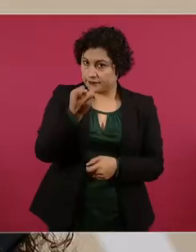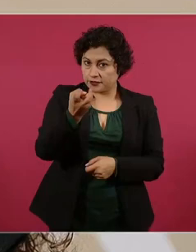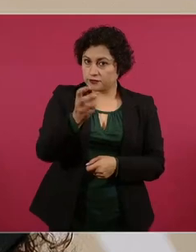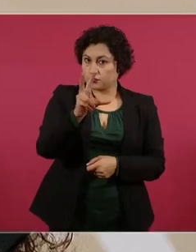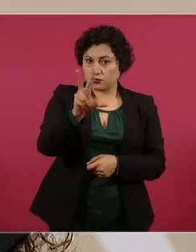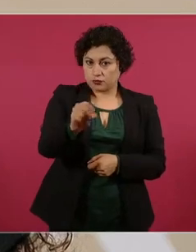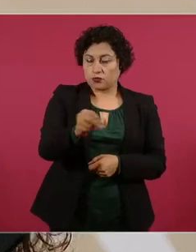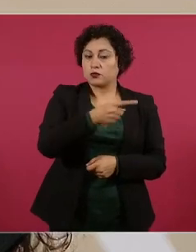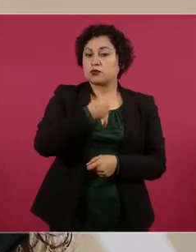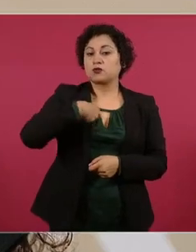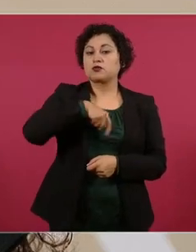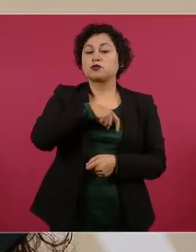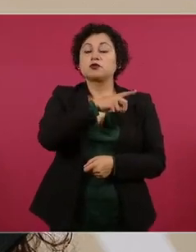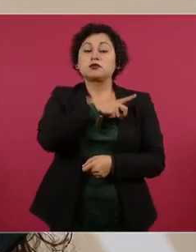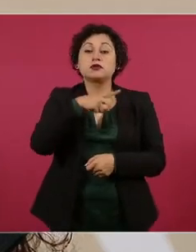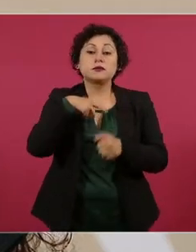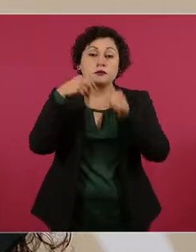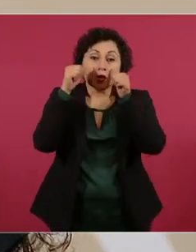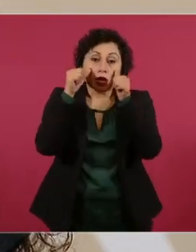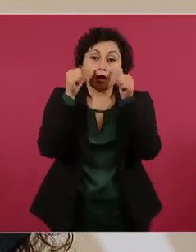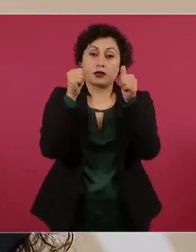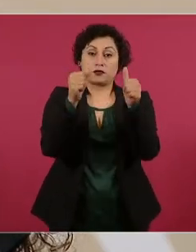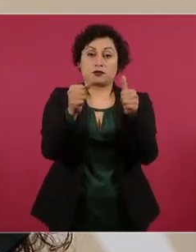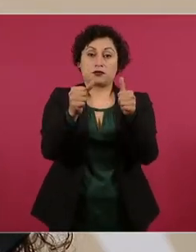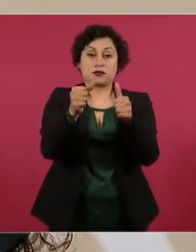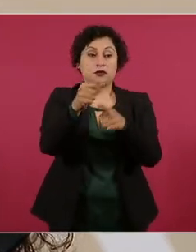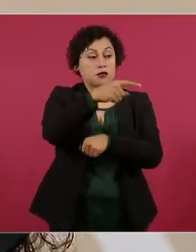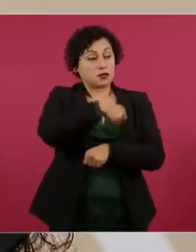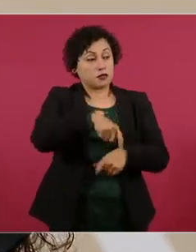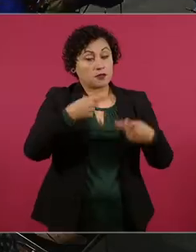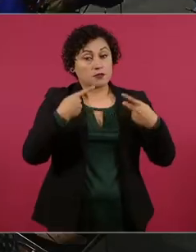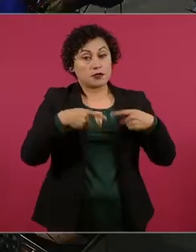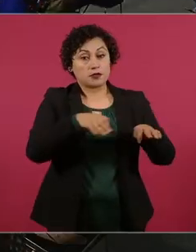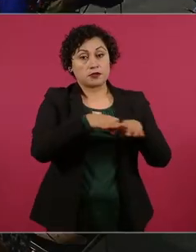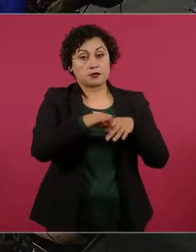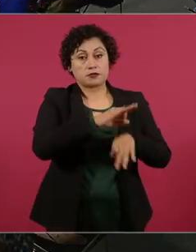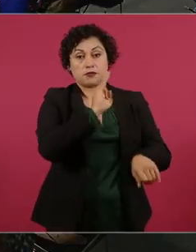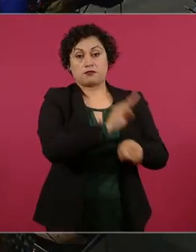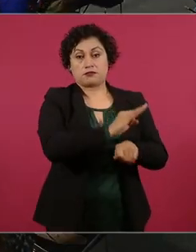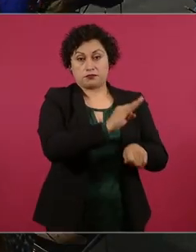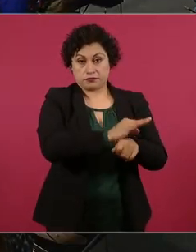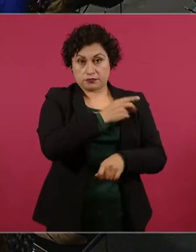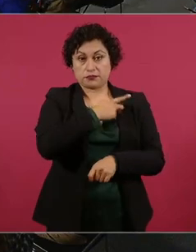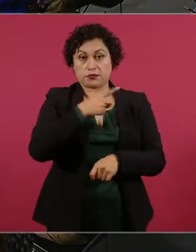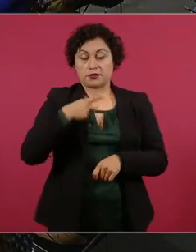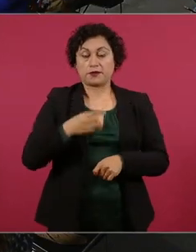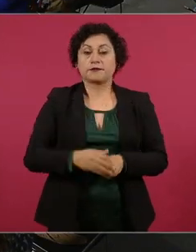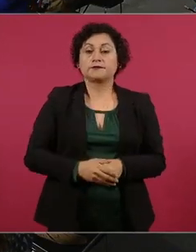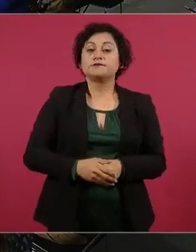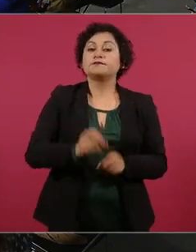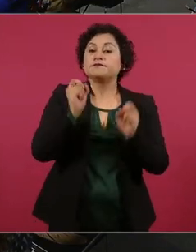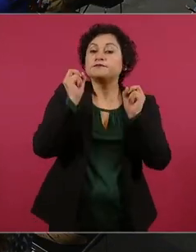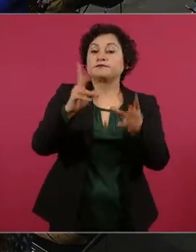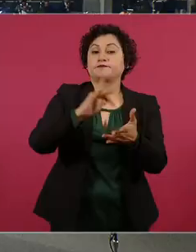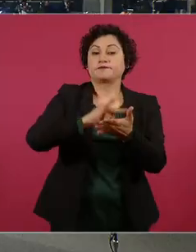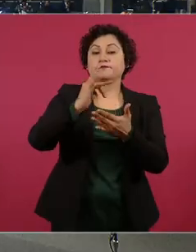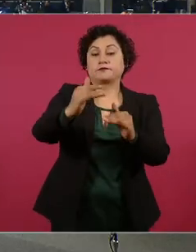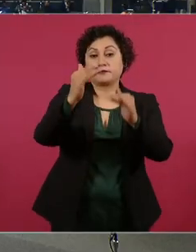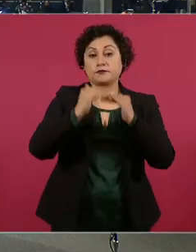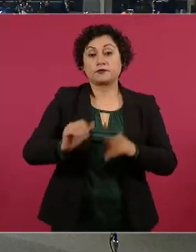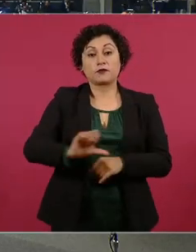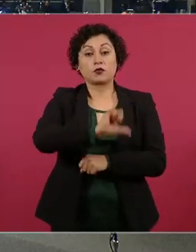no se afecte a los trabajadores. Muy bien, muchas gracias. Y finalmente preguntarle por el caso